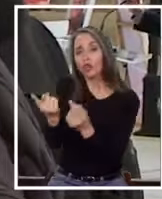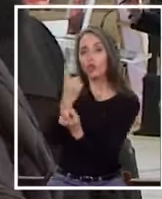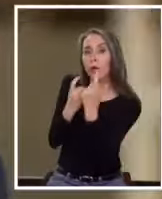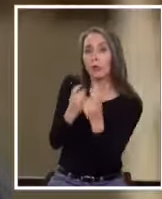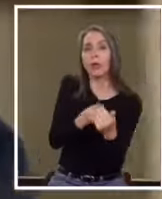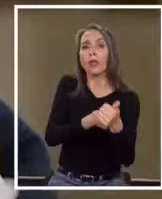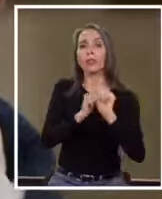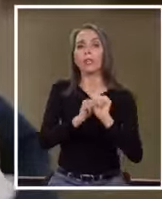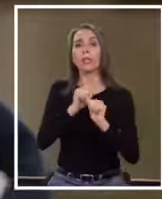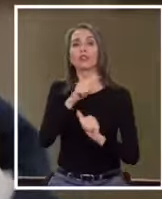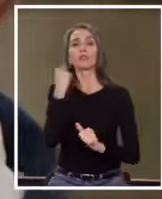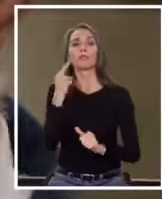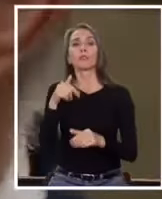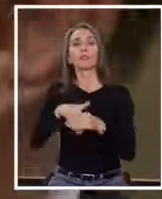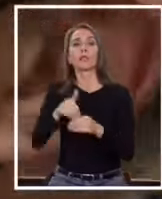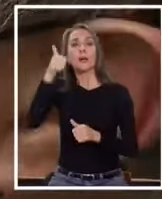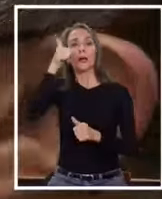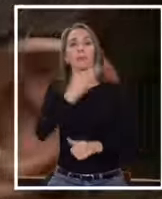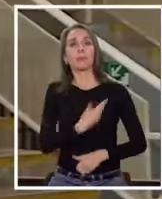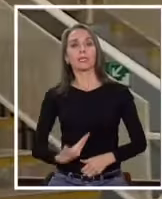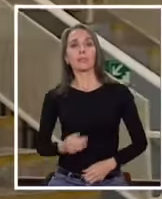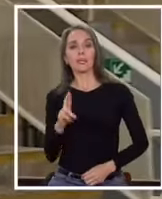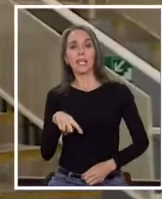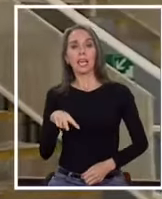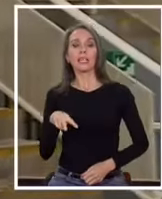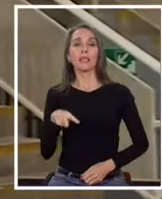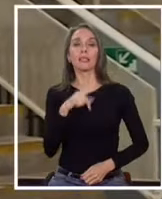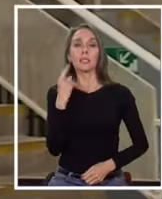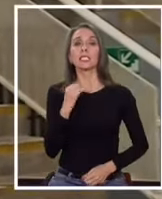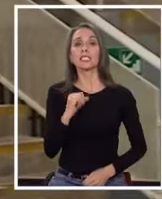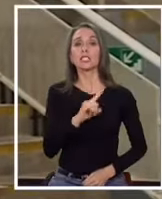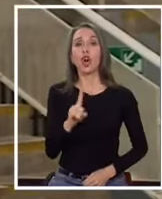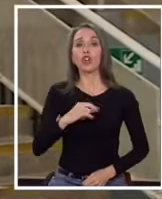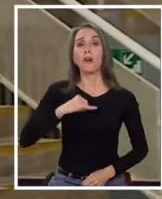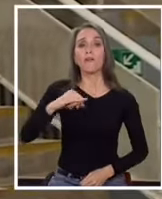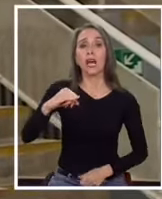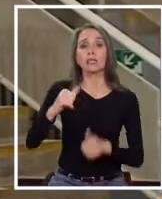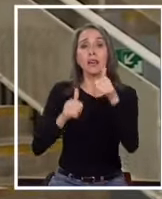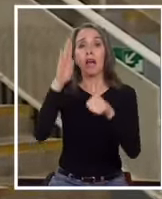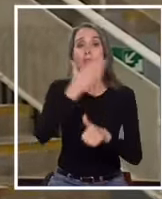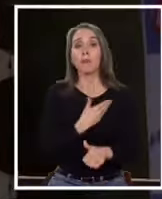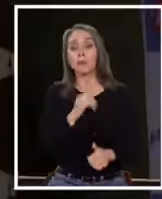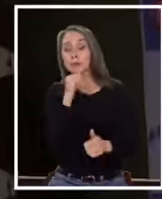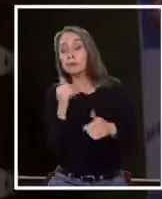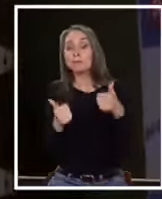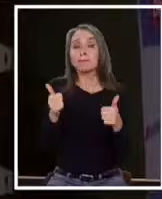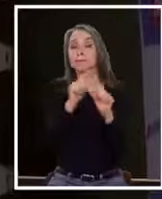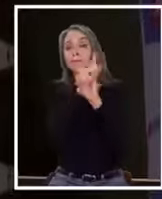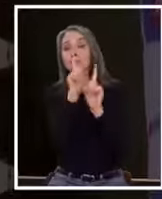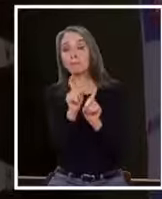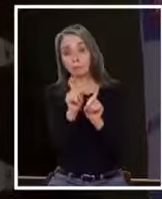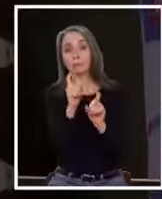de RN y el dilema de continuar o no con su candidatura presidencial. Escuchemos.